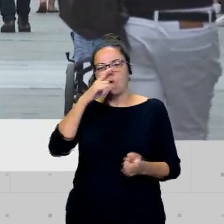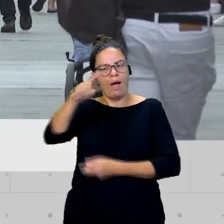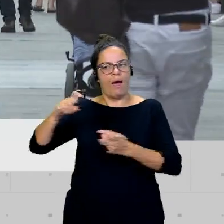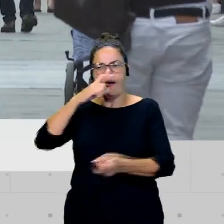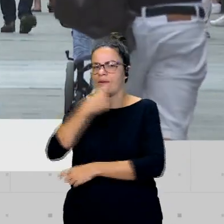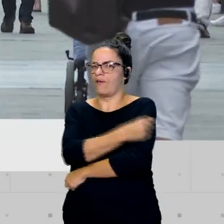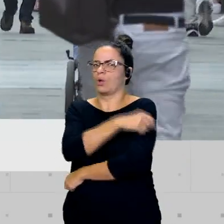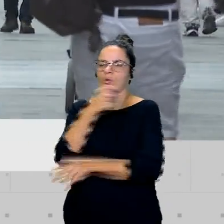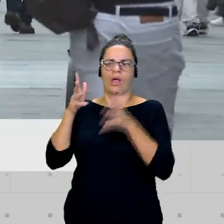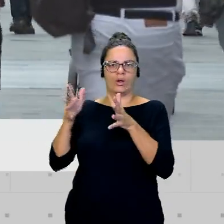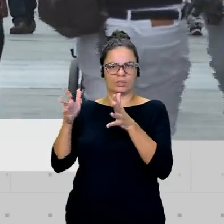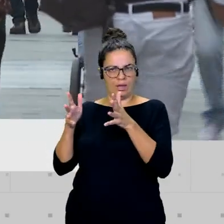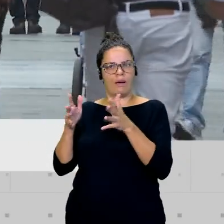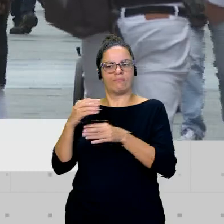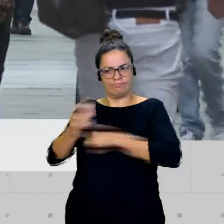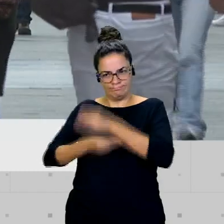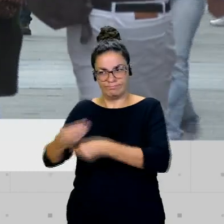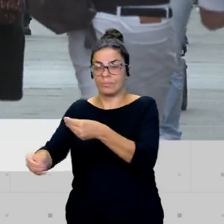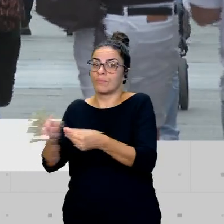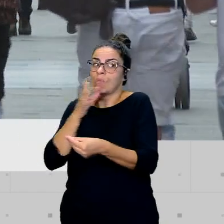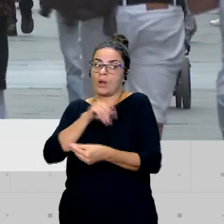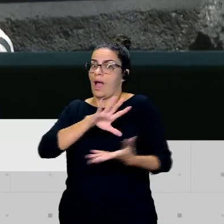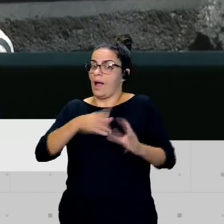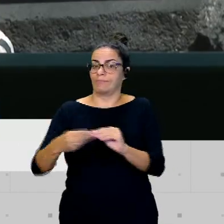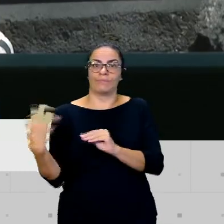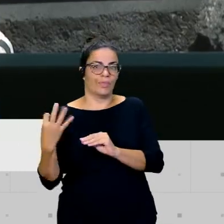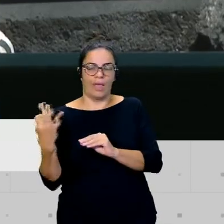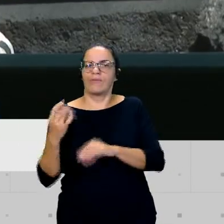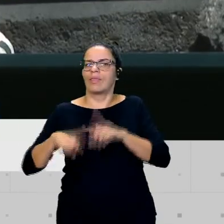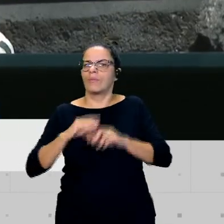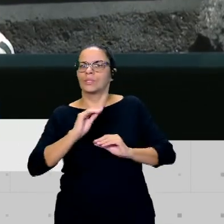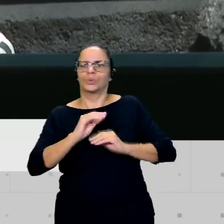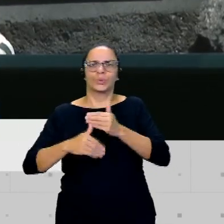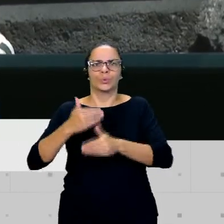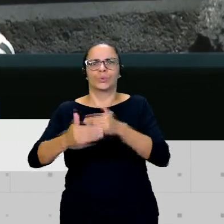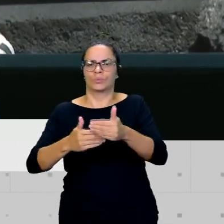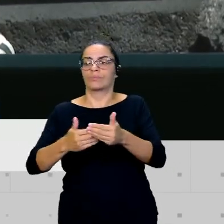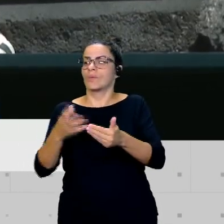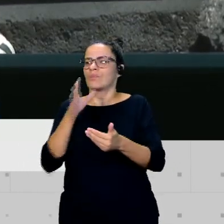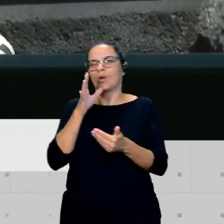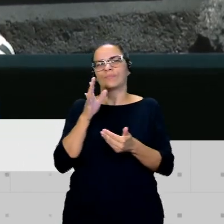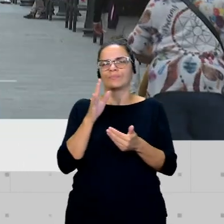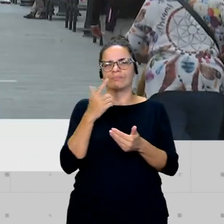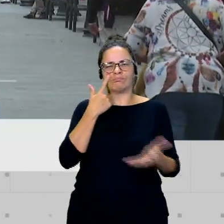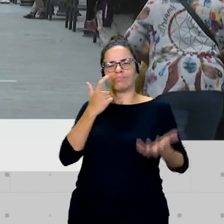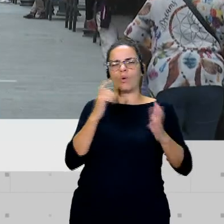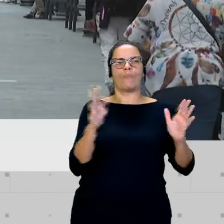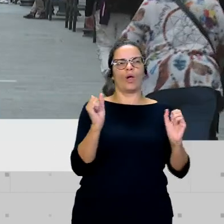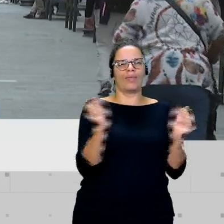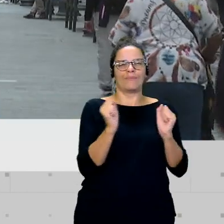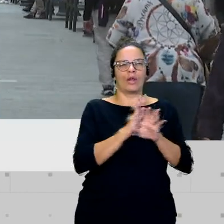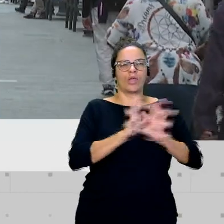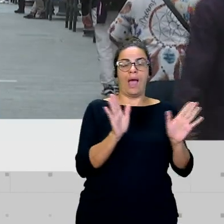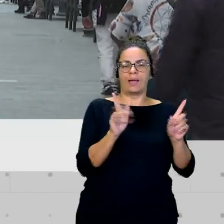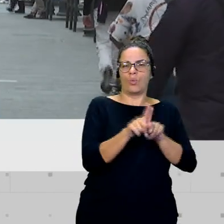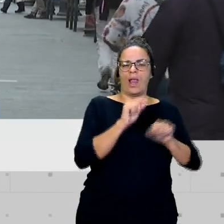años. Nos tenemos que adaptar también a su ritmo, porque ya hemos dicho que no tiene la estacionalidad invernal tan marcada como los anteriores,